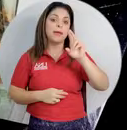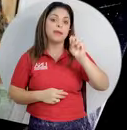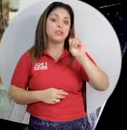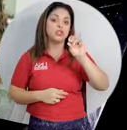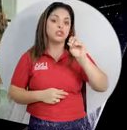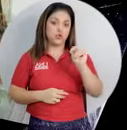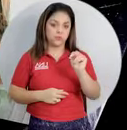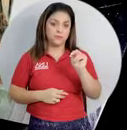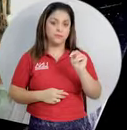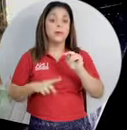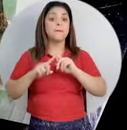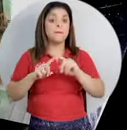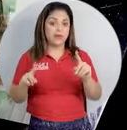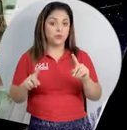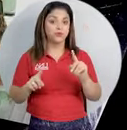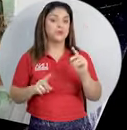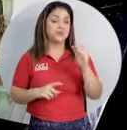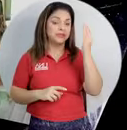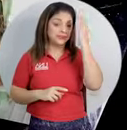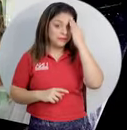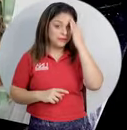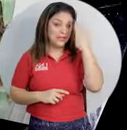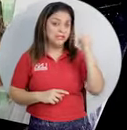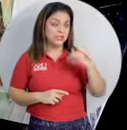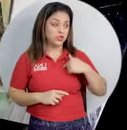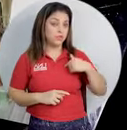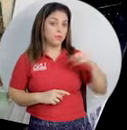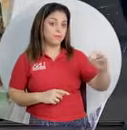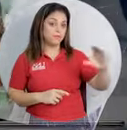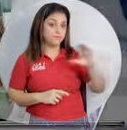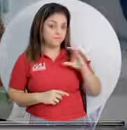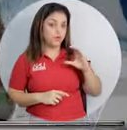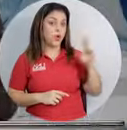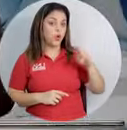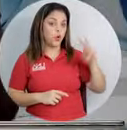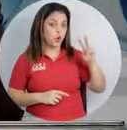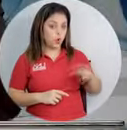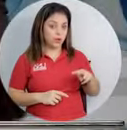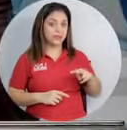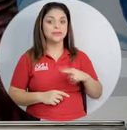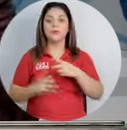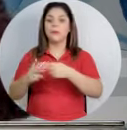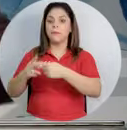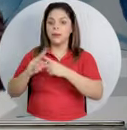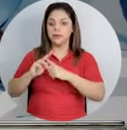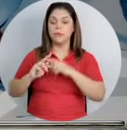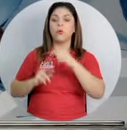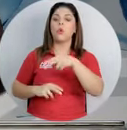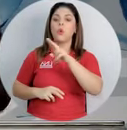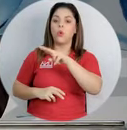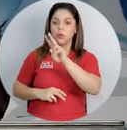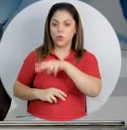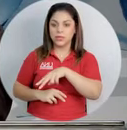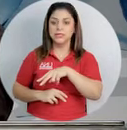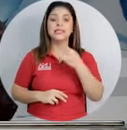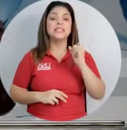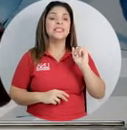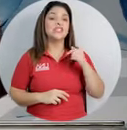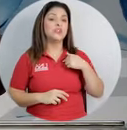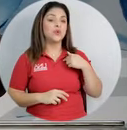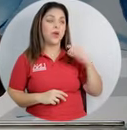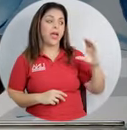inversión. Sí, nuevamente, si genero colones, lo pido en colones. Si genero colones y dólares, y es considerable